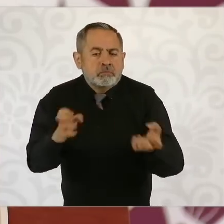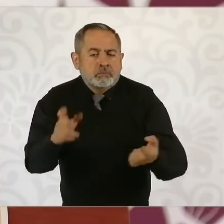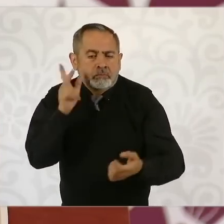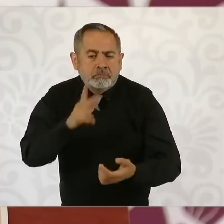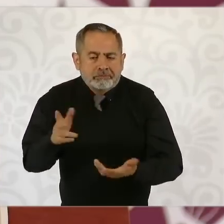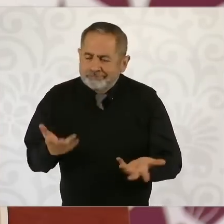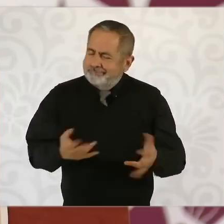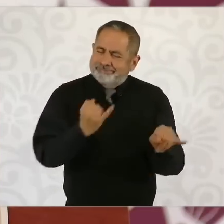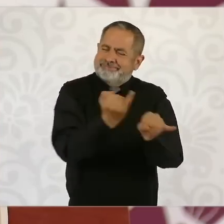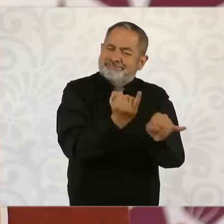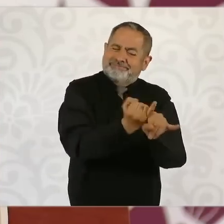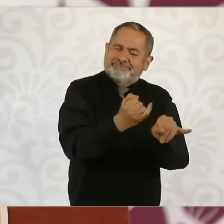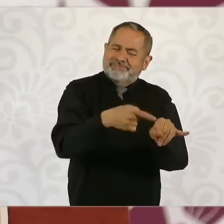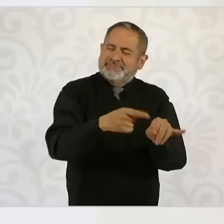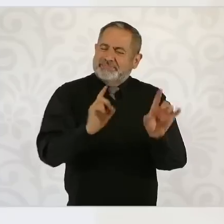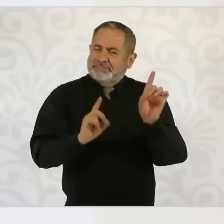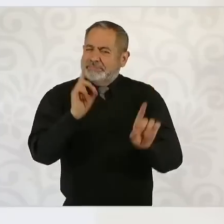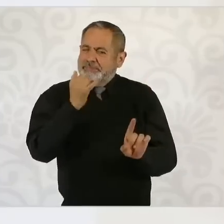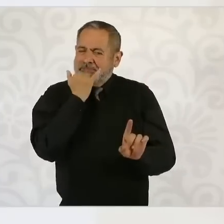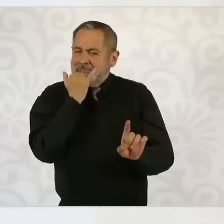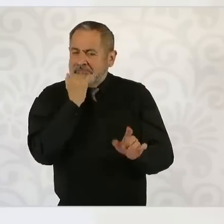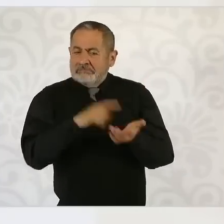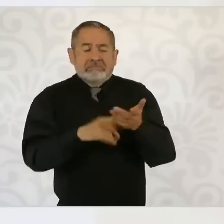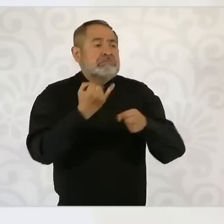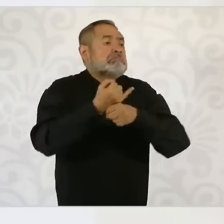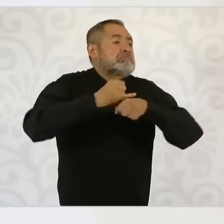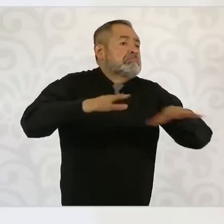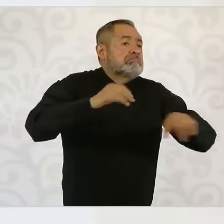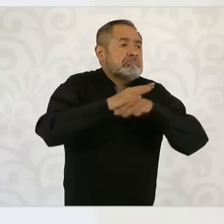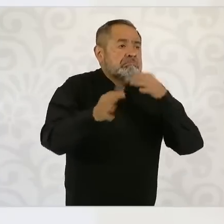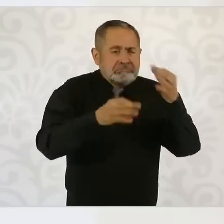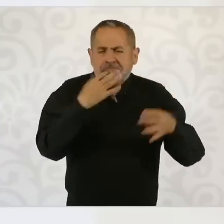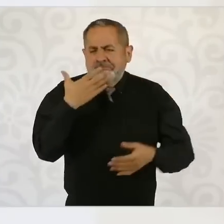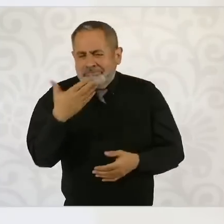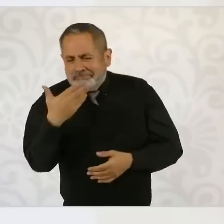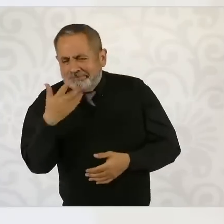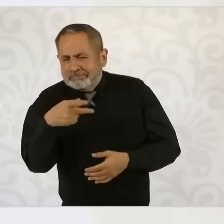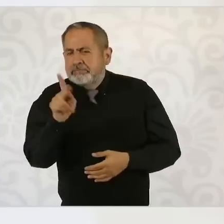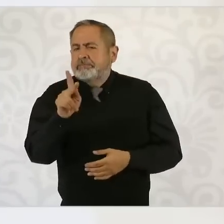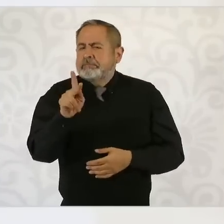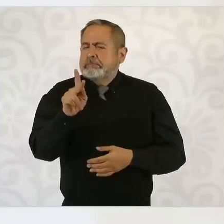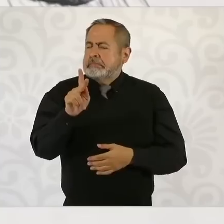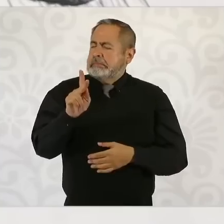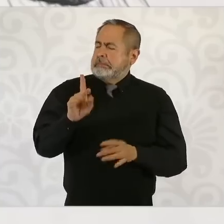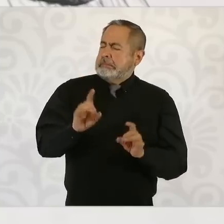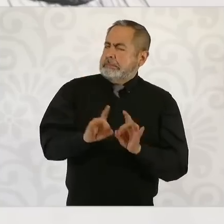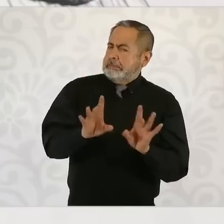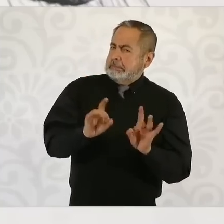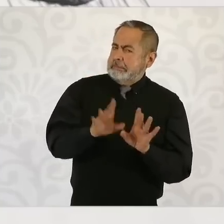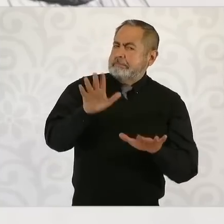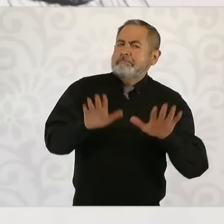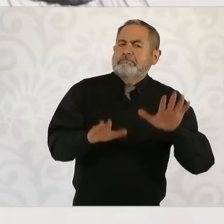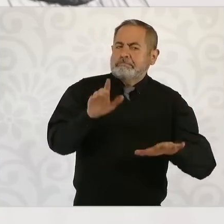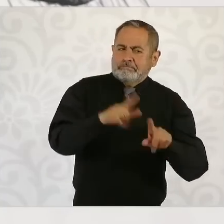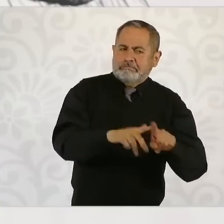las redes sociales a veces dan información muy importante, pero a veces tienen información que no es